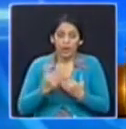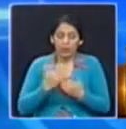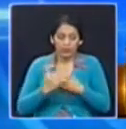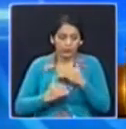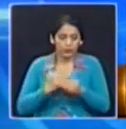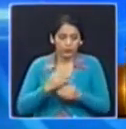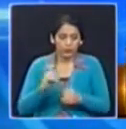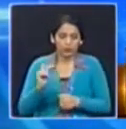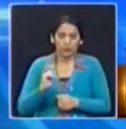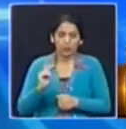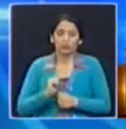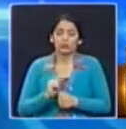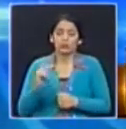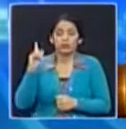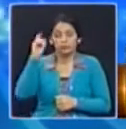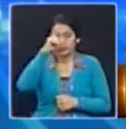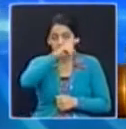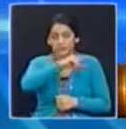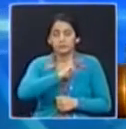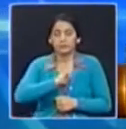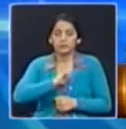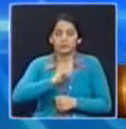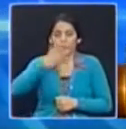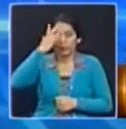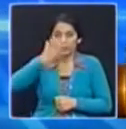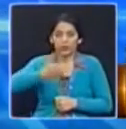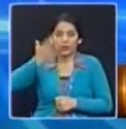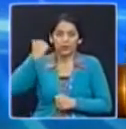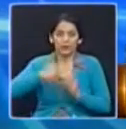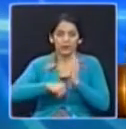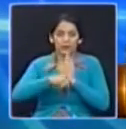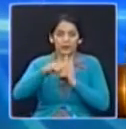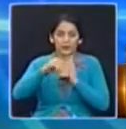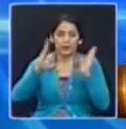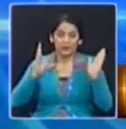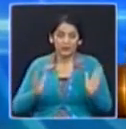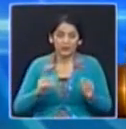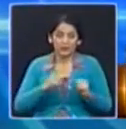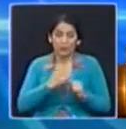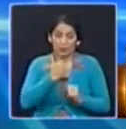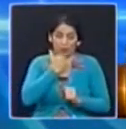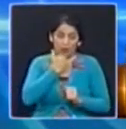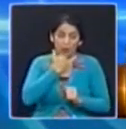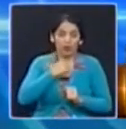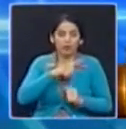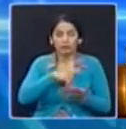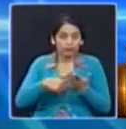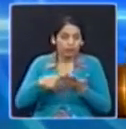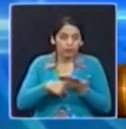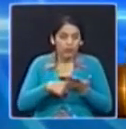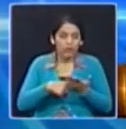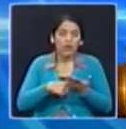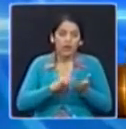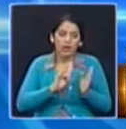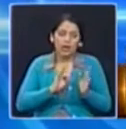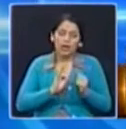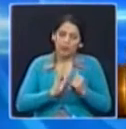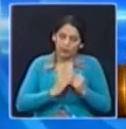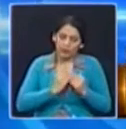a diferencia de lo que son juicios políticos contra ministros, este estaba cruzado por